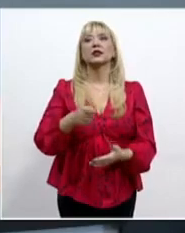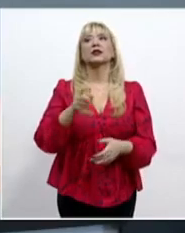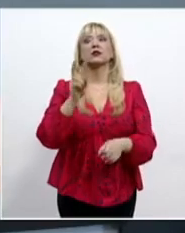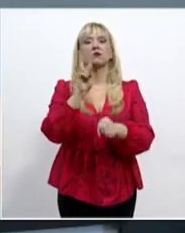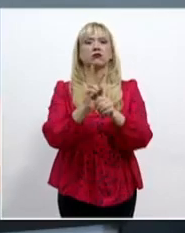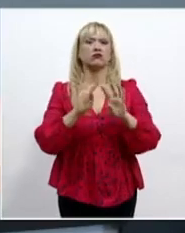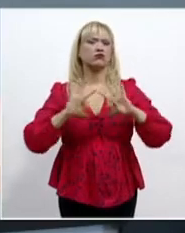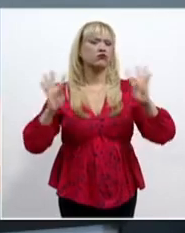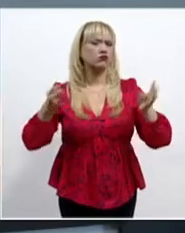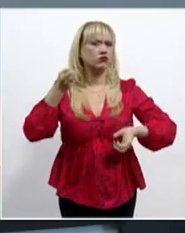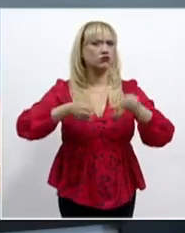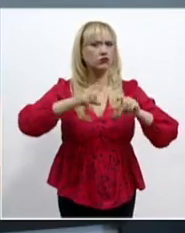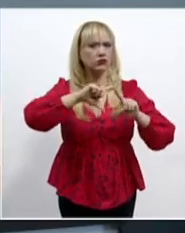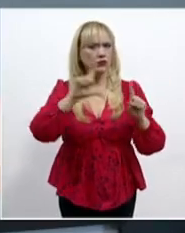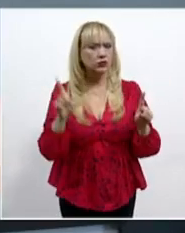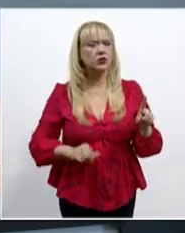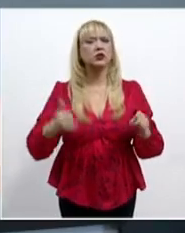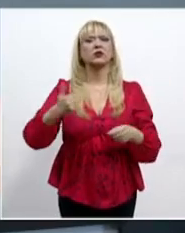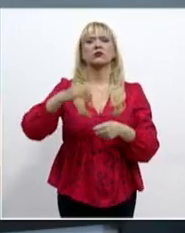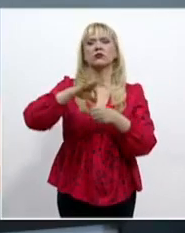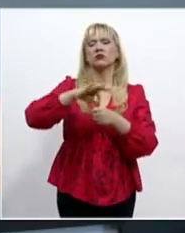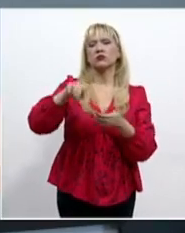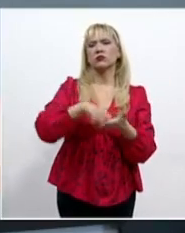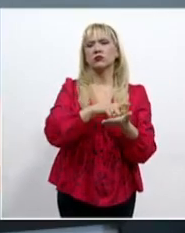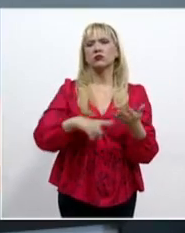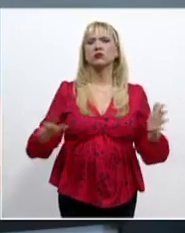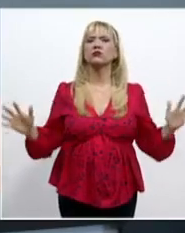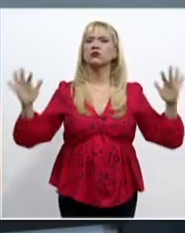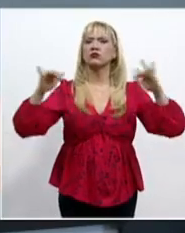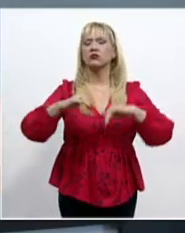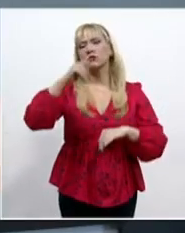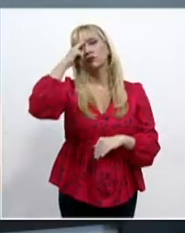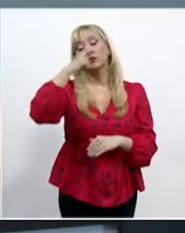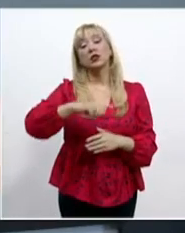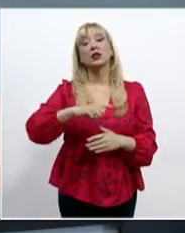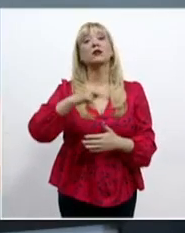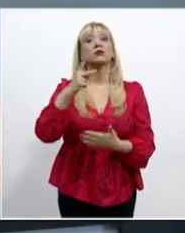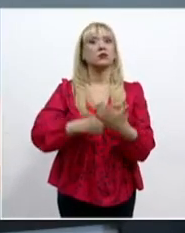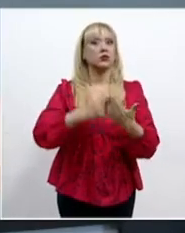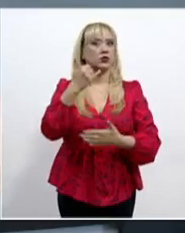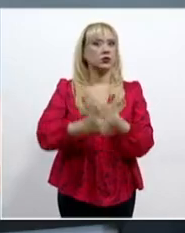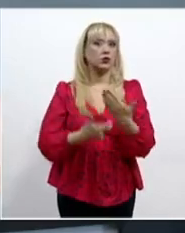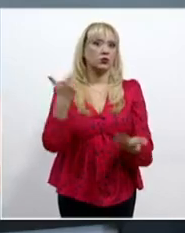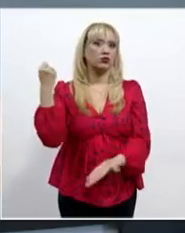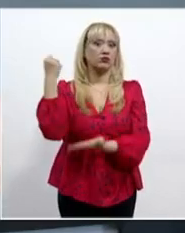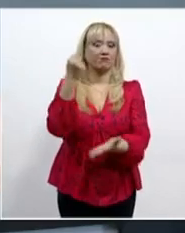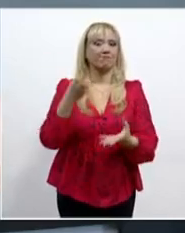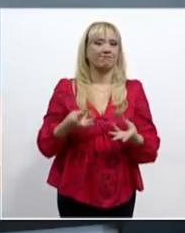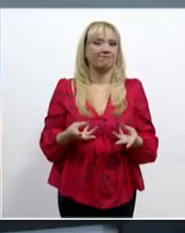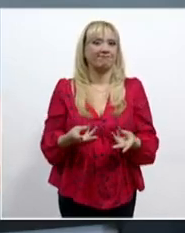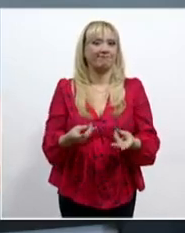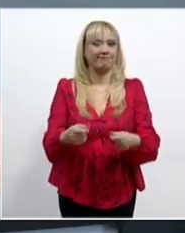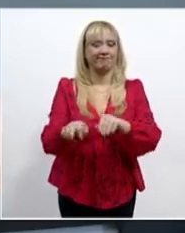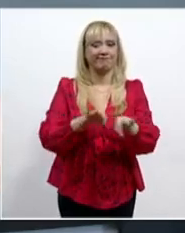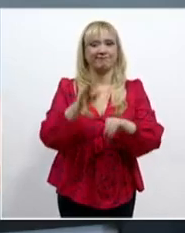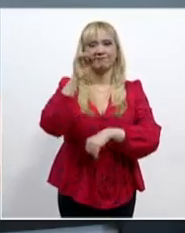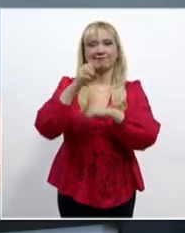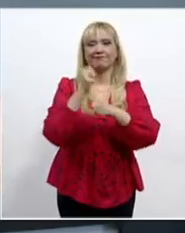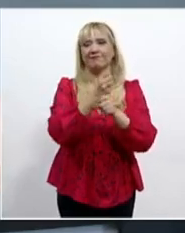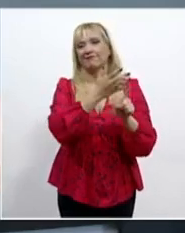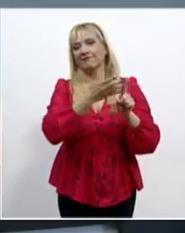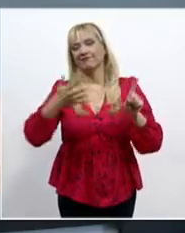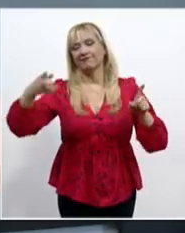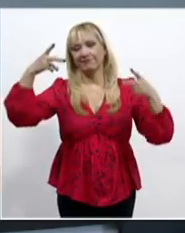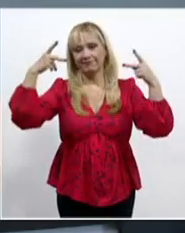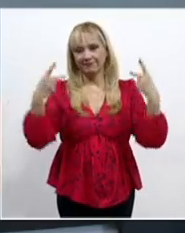de la Judicatura Federal y el Tribunal Electoral en torno al proyecto de presupuesto para el Poder Judicial. Ahí estuvo mi compañero Mario López Peña,